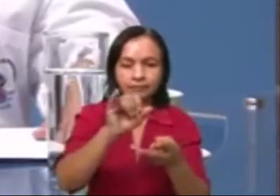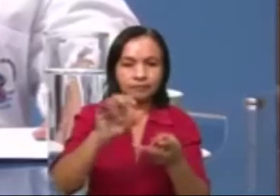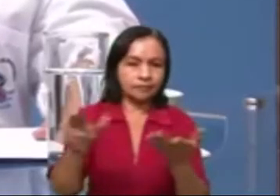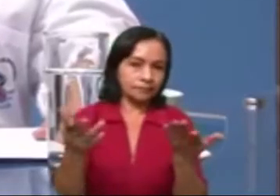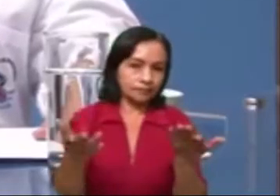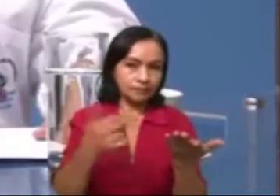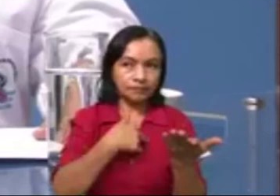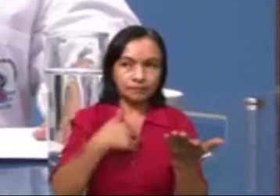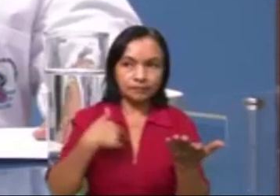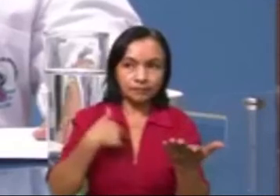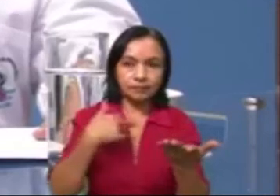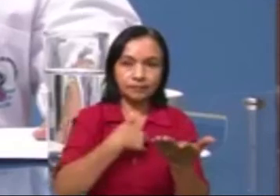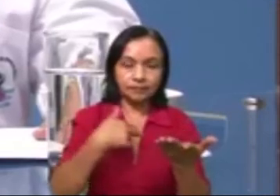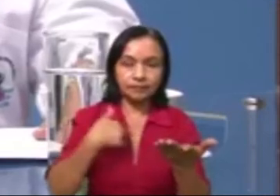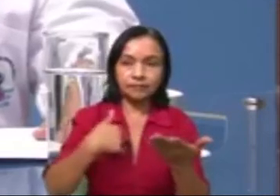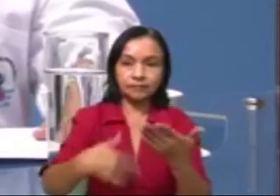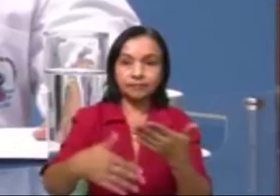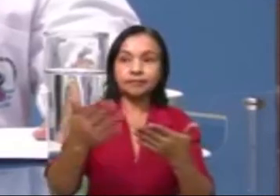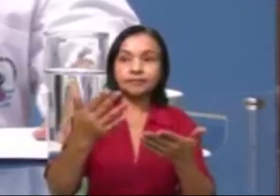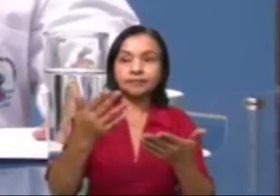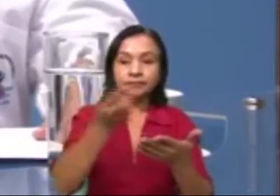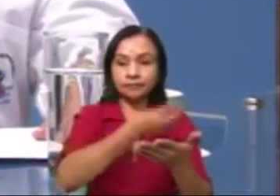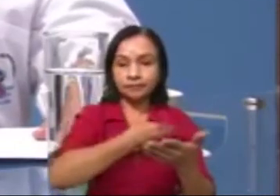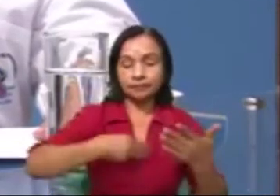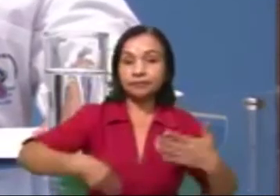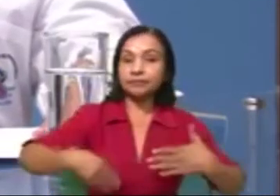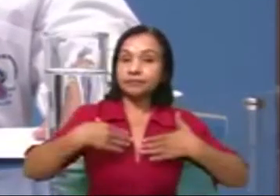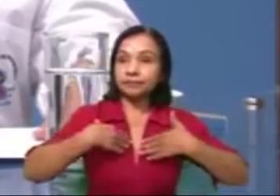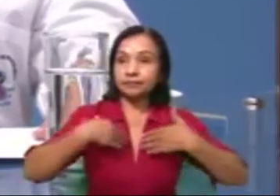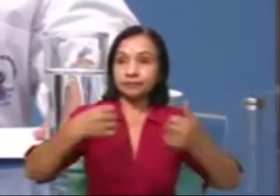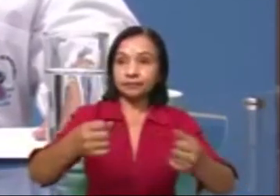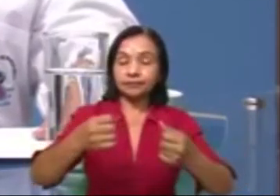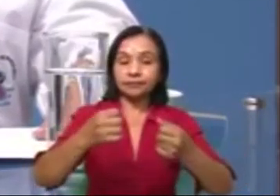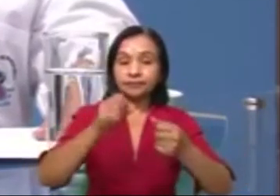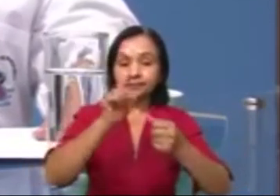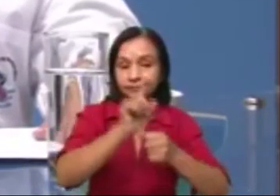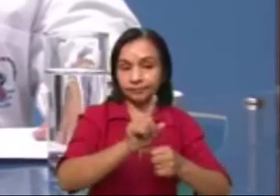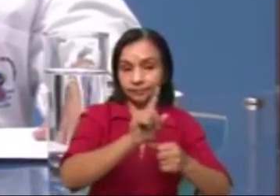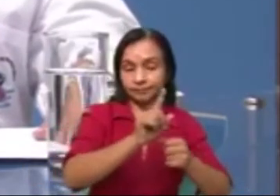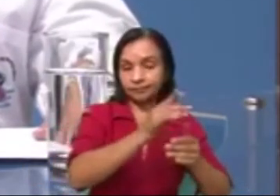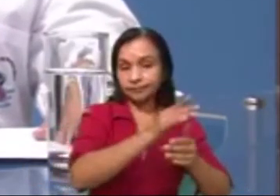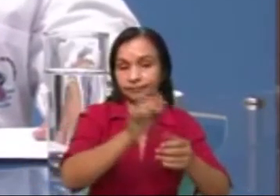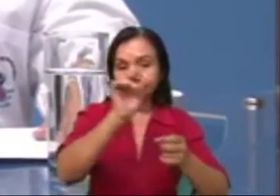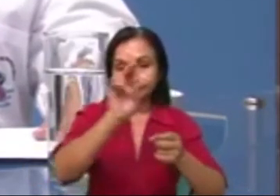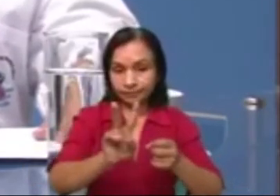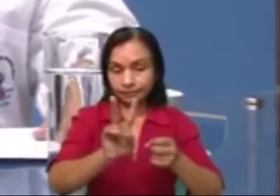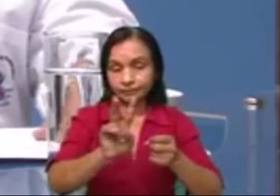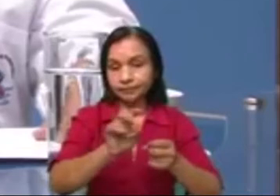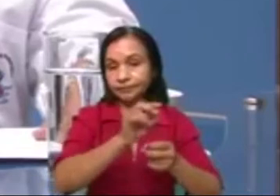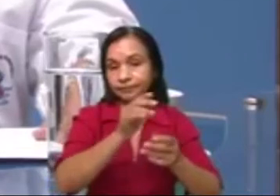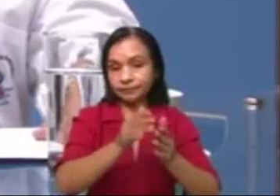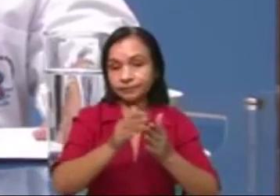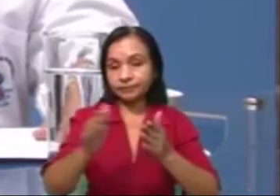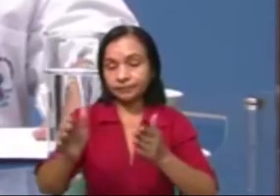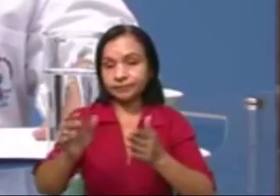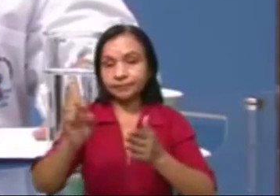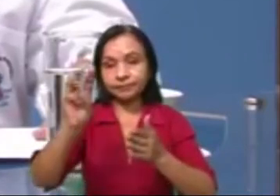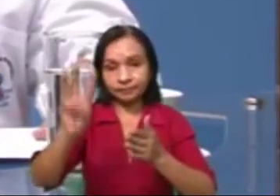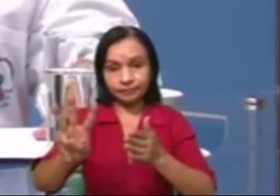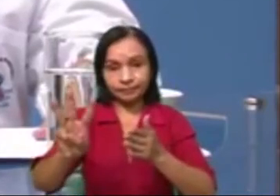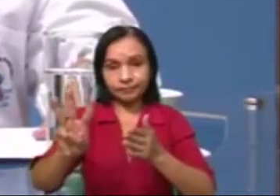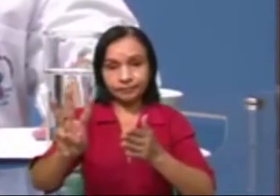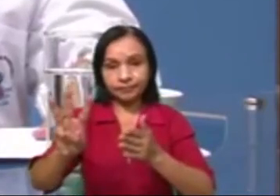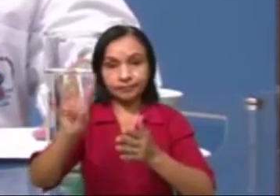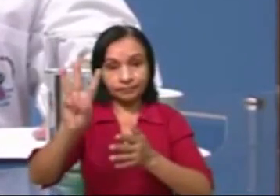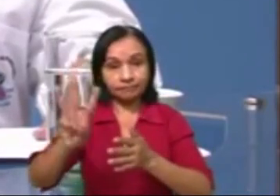habido en esta etapa el Ministerio de Salud está aplicando primeras dosis, está completando esquemas con segunda y está desarrollando también la